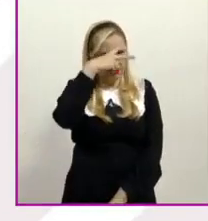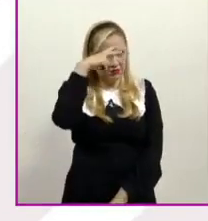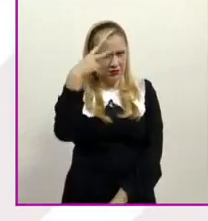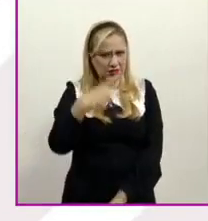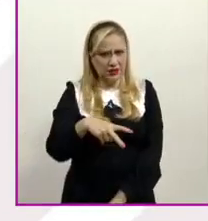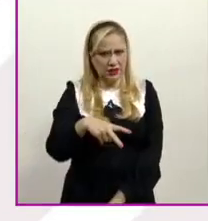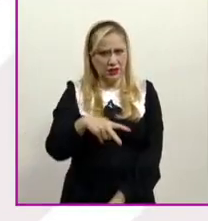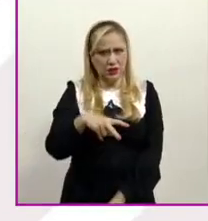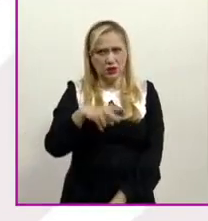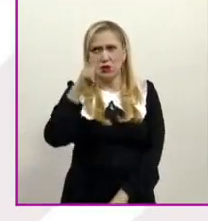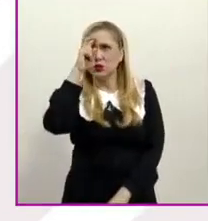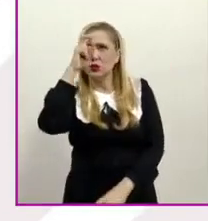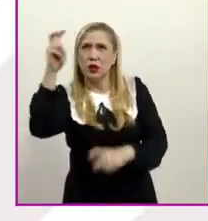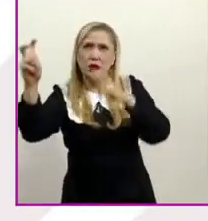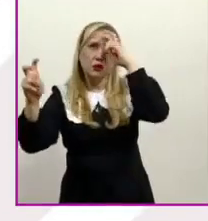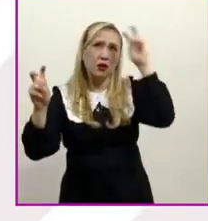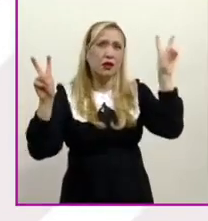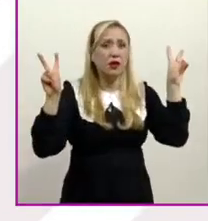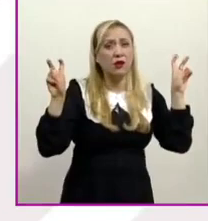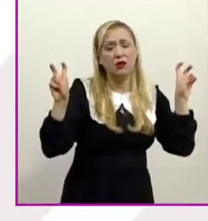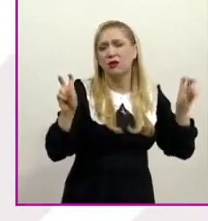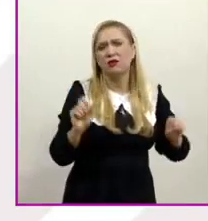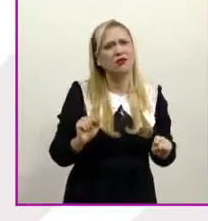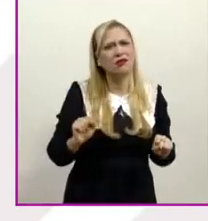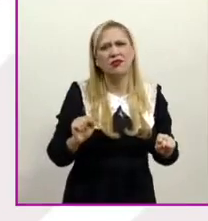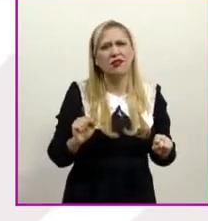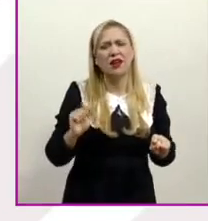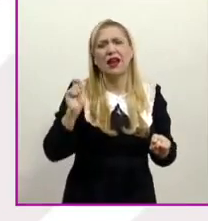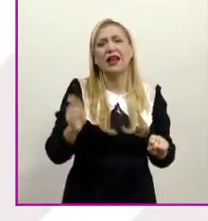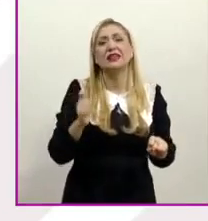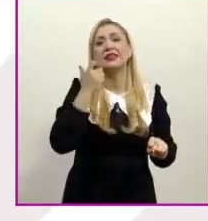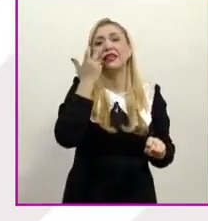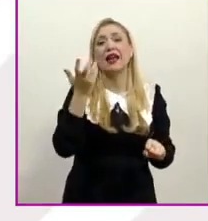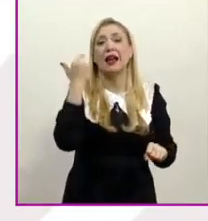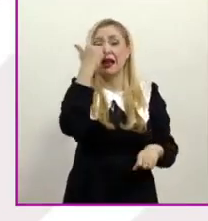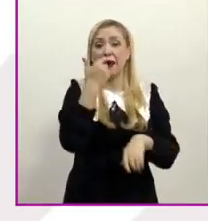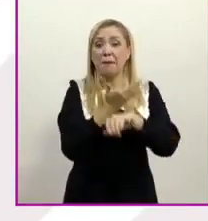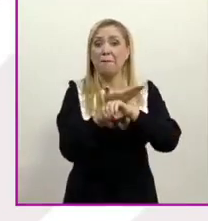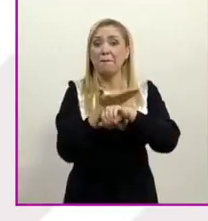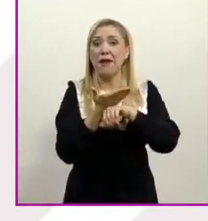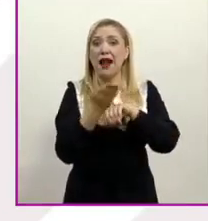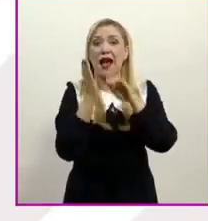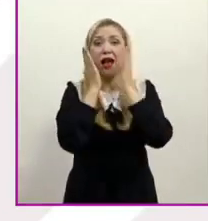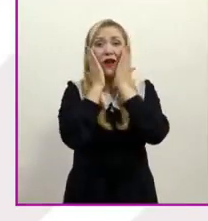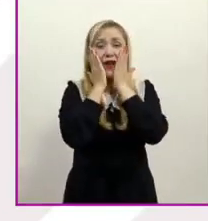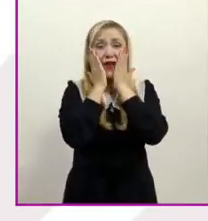mi querida Maya, no es más que alguien que tiene un fenotipo blanco y está medio bronceado.